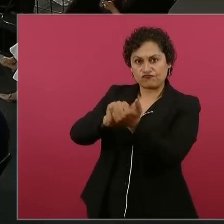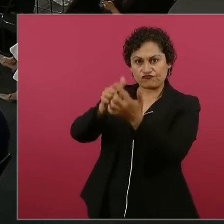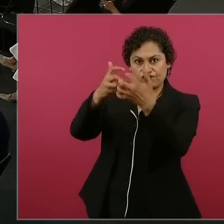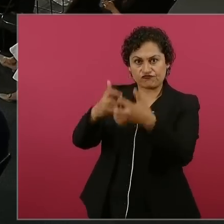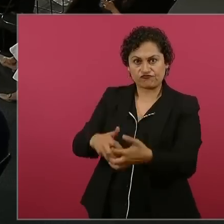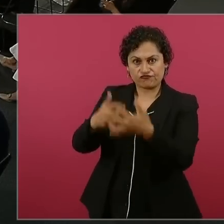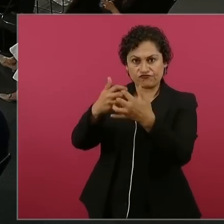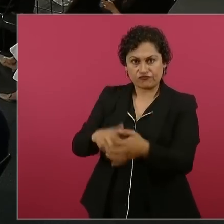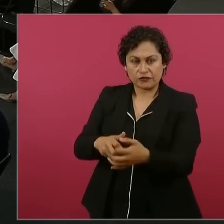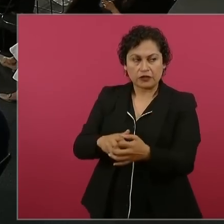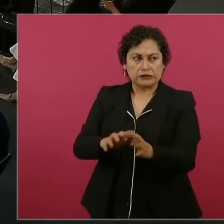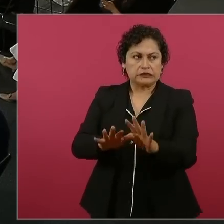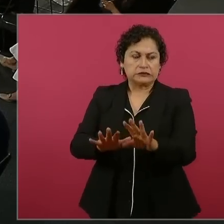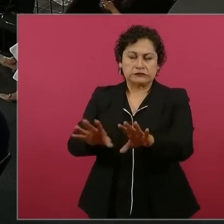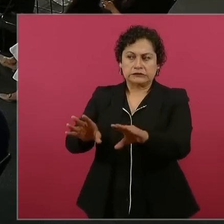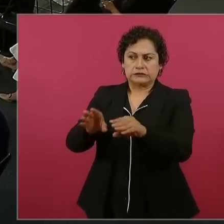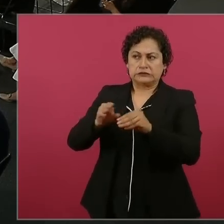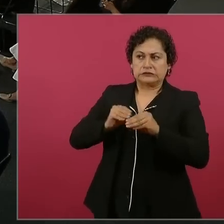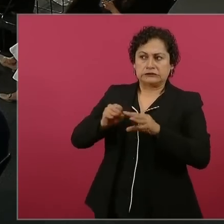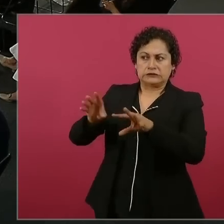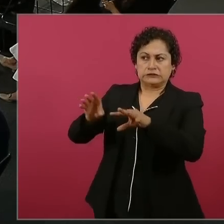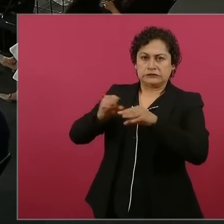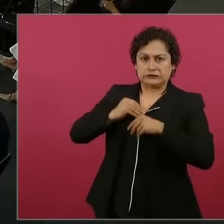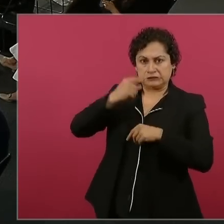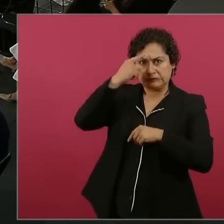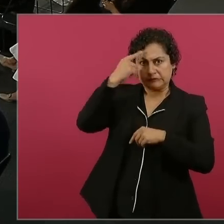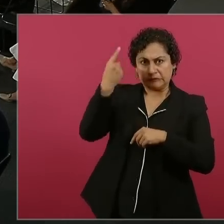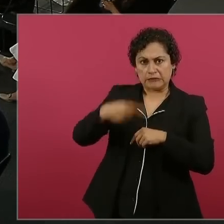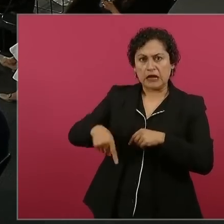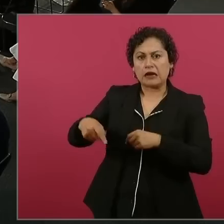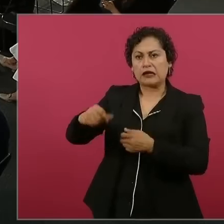las plantas que se requieren para el proceso de refinación.